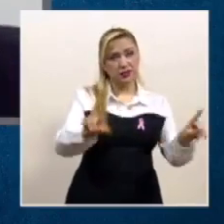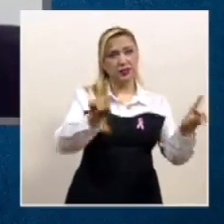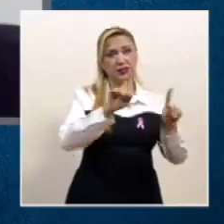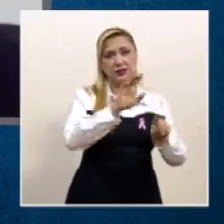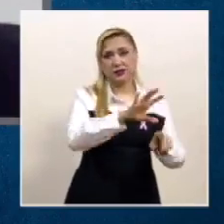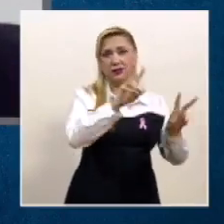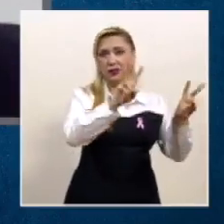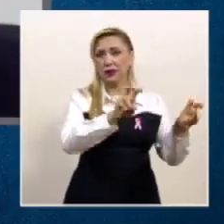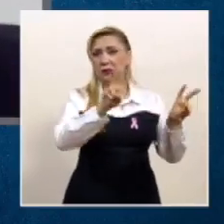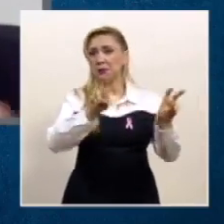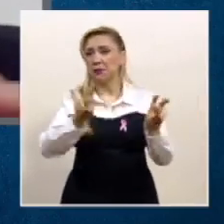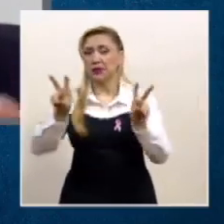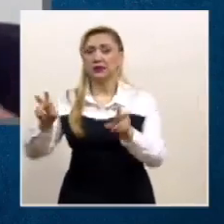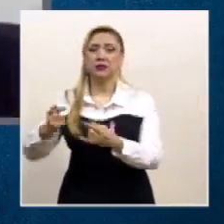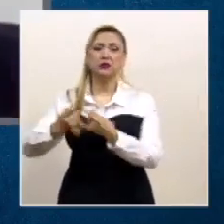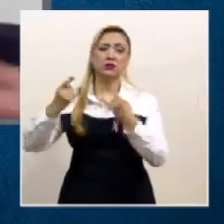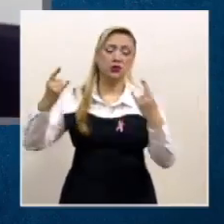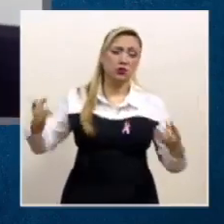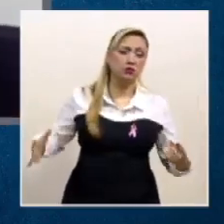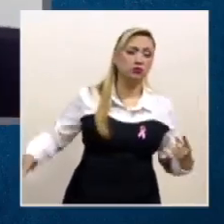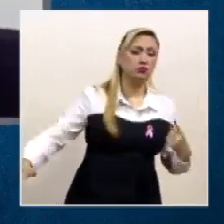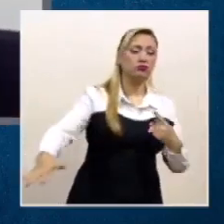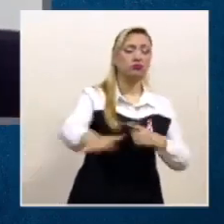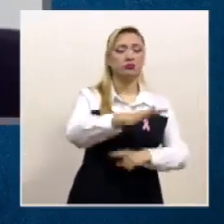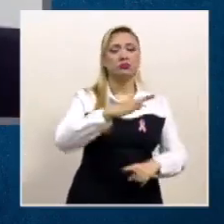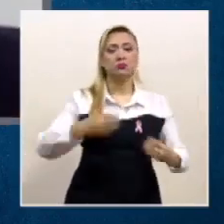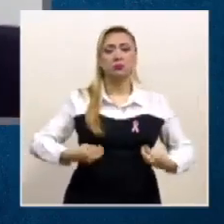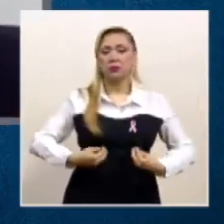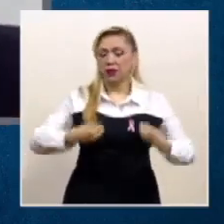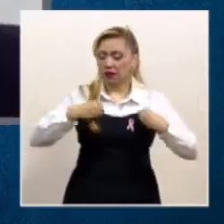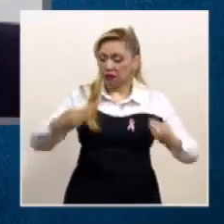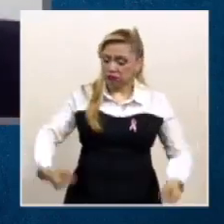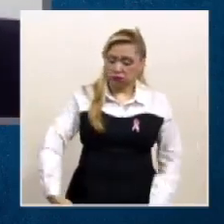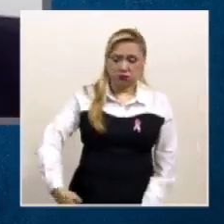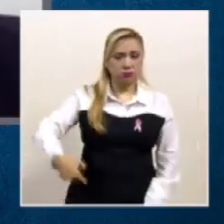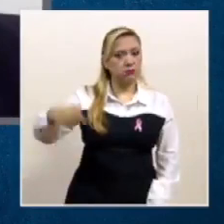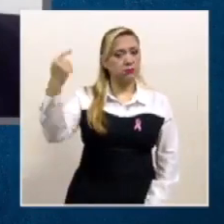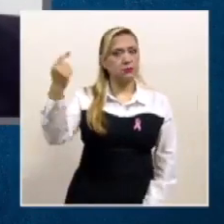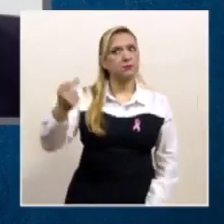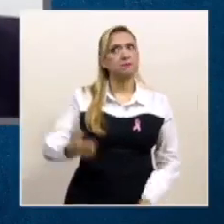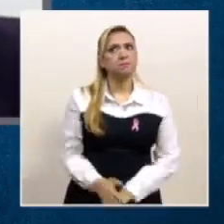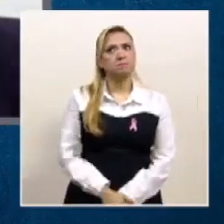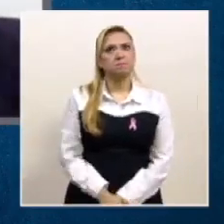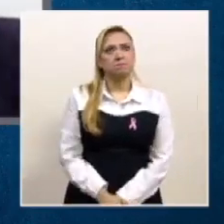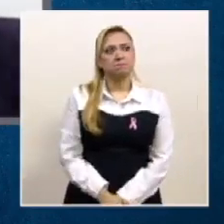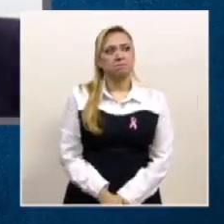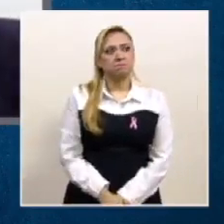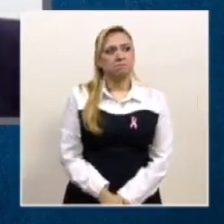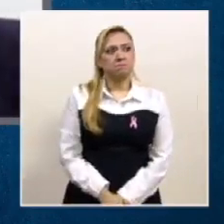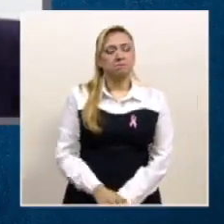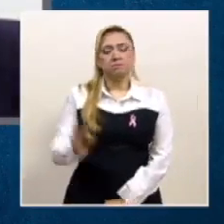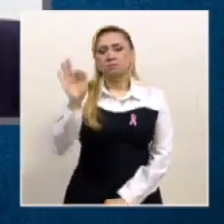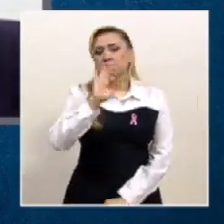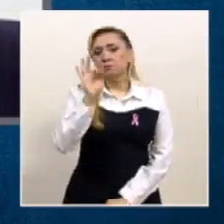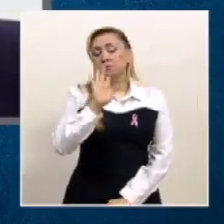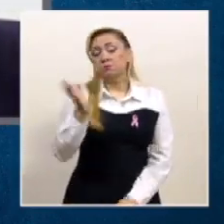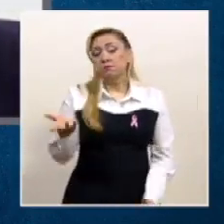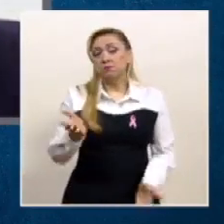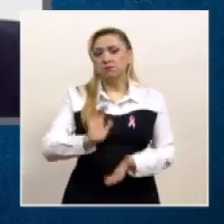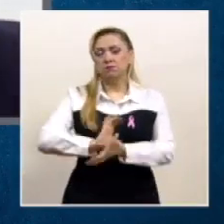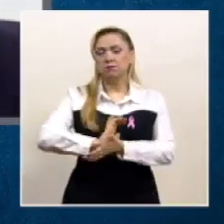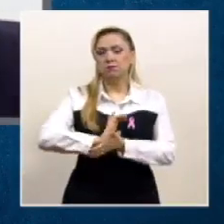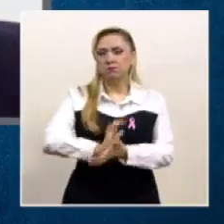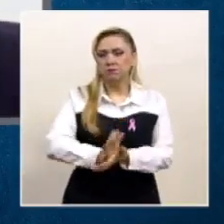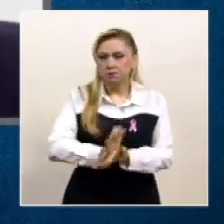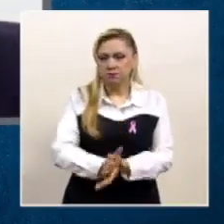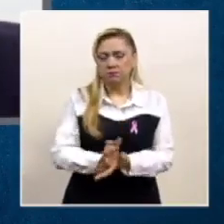de esto, que es histórica, sistemática en todos los ámbitos de la vida, pero también a veces se puede presentar que la discriminación sea